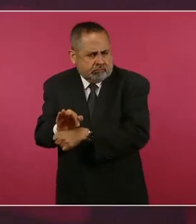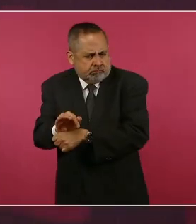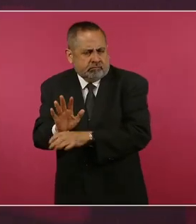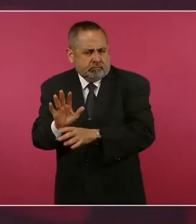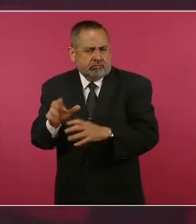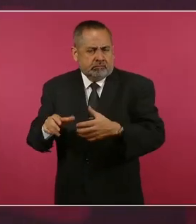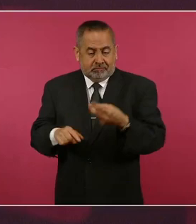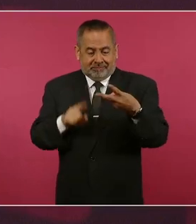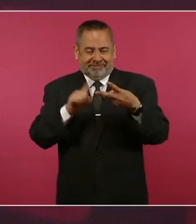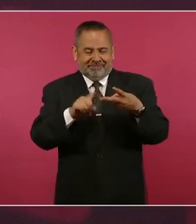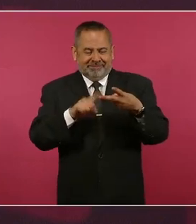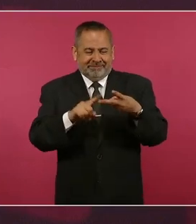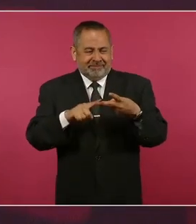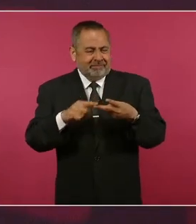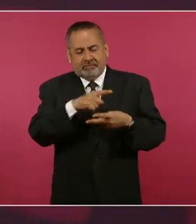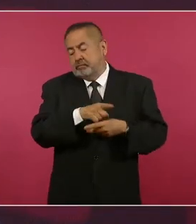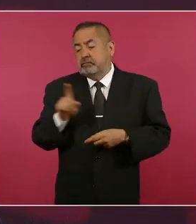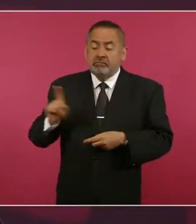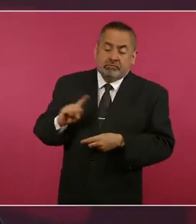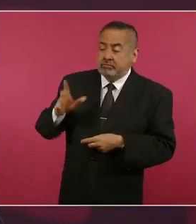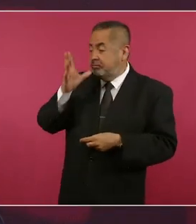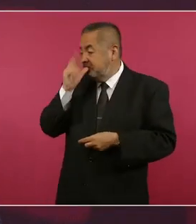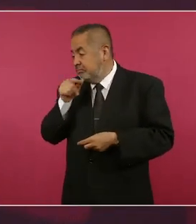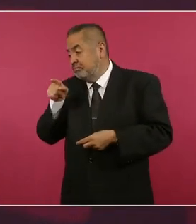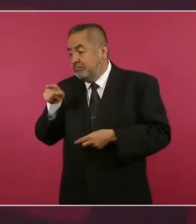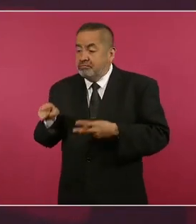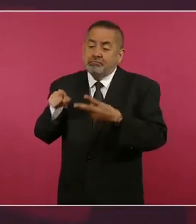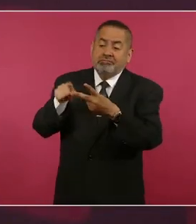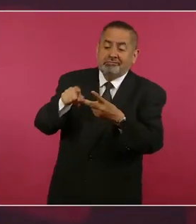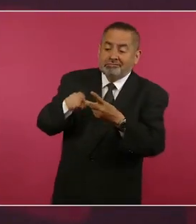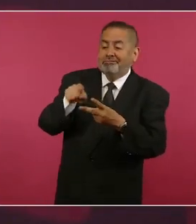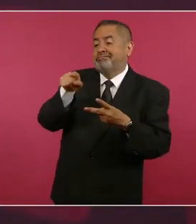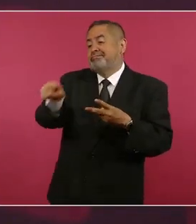buscado resaltar, de que no se puede dar asilo a una persona